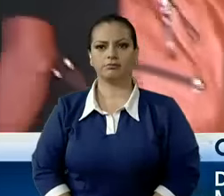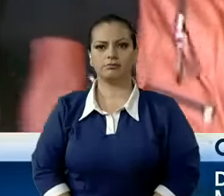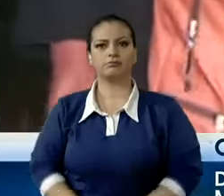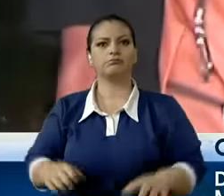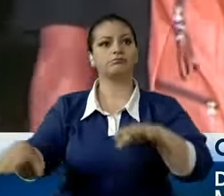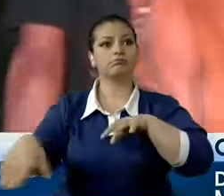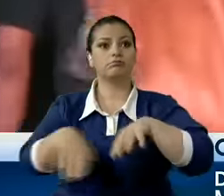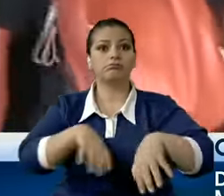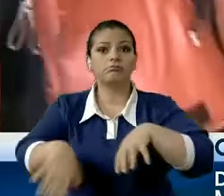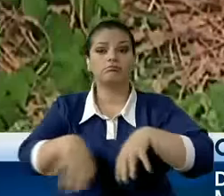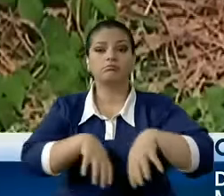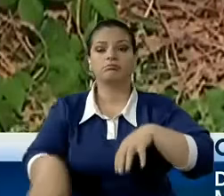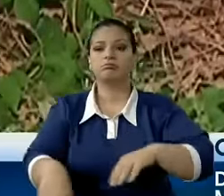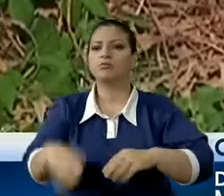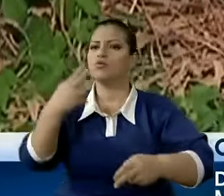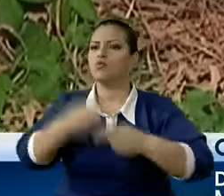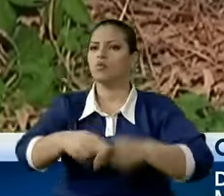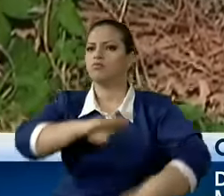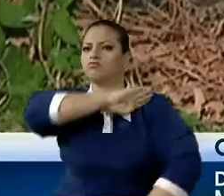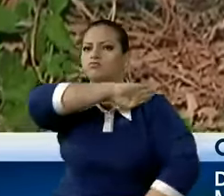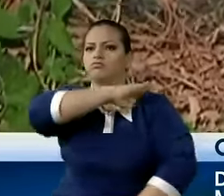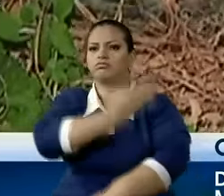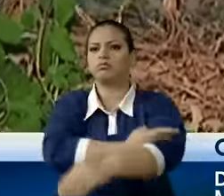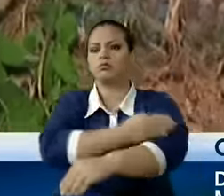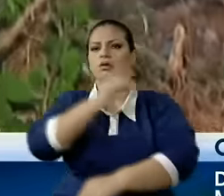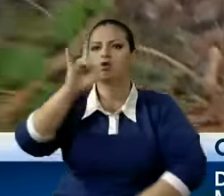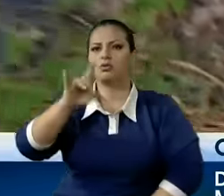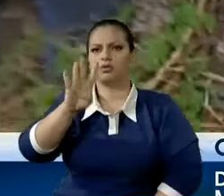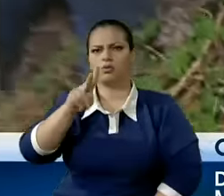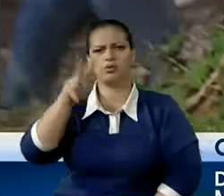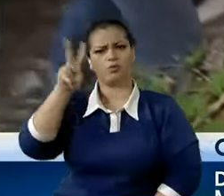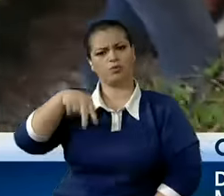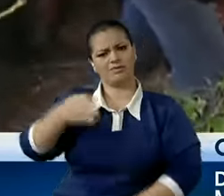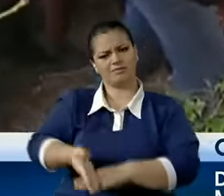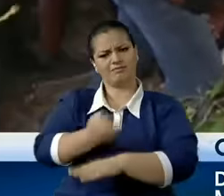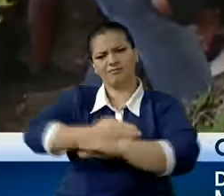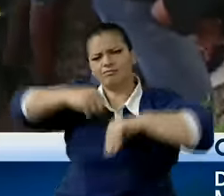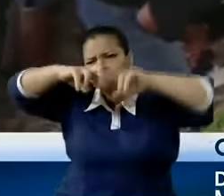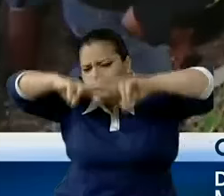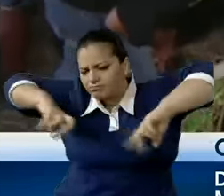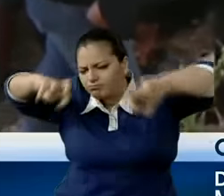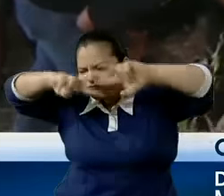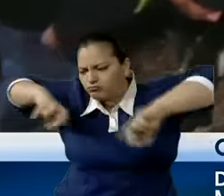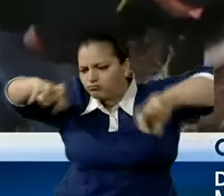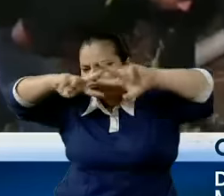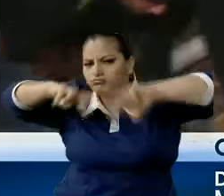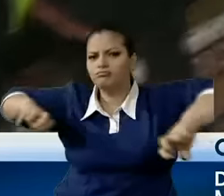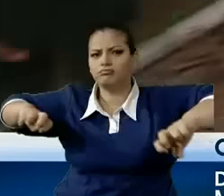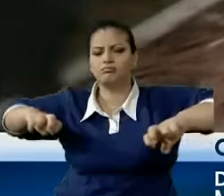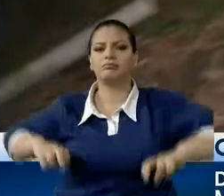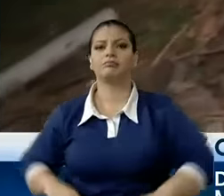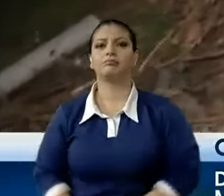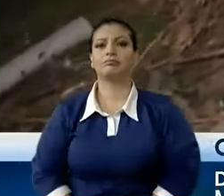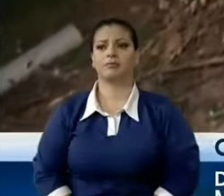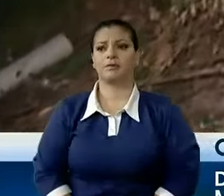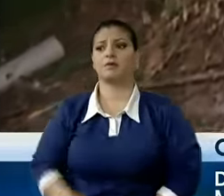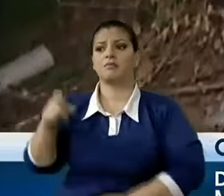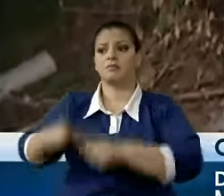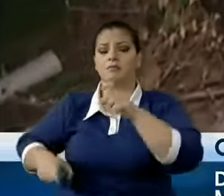Fortaleza 84 se realizó en base a 2 meses de investigación. Asimismo, gracias a